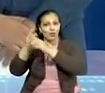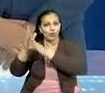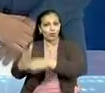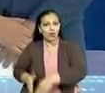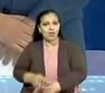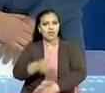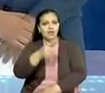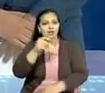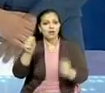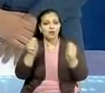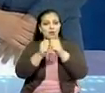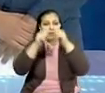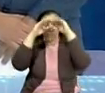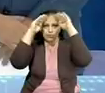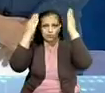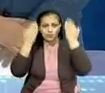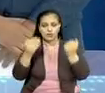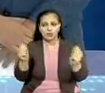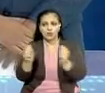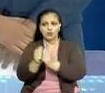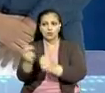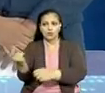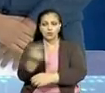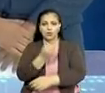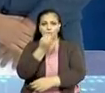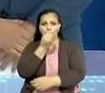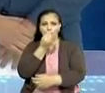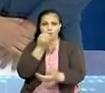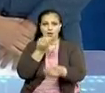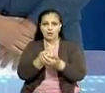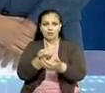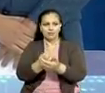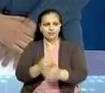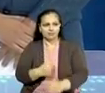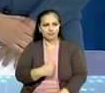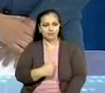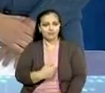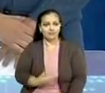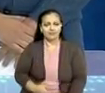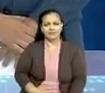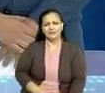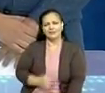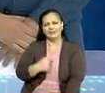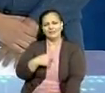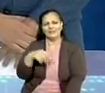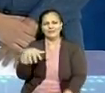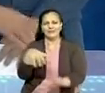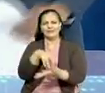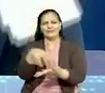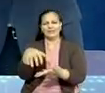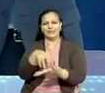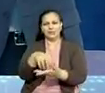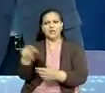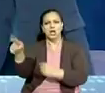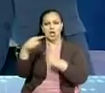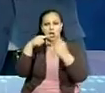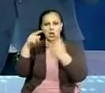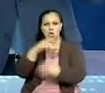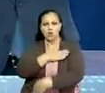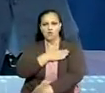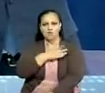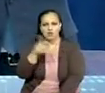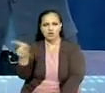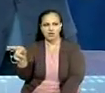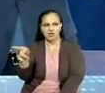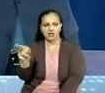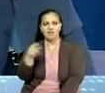los tiempos. Vea, yo hasta el productor tengo fe, pero Roselena como que no me da buena espina. O sea, dice que gateaba con los codos de chiquita,